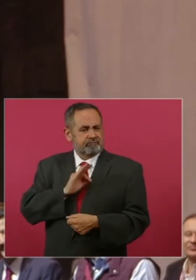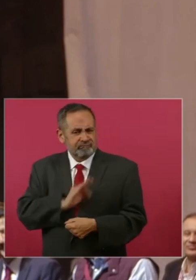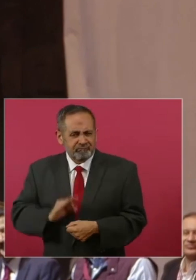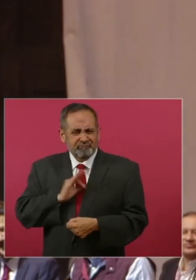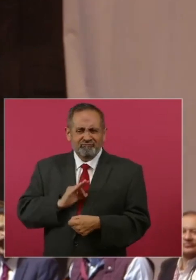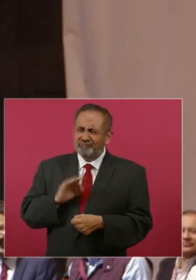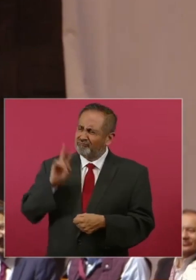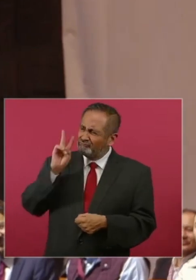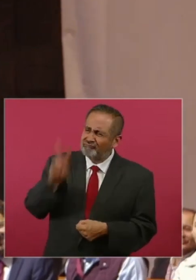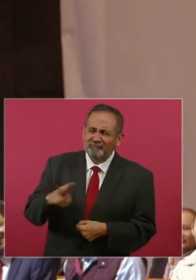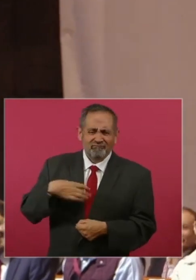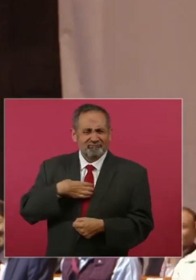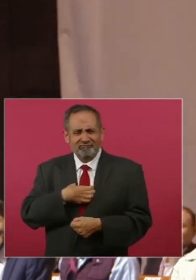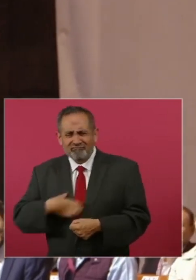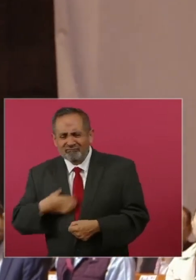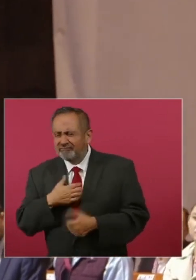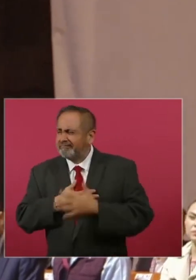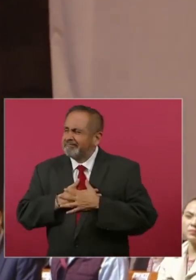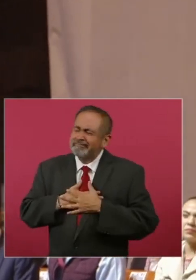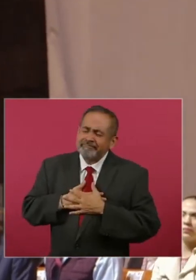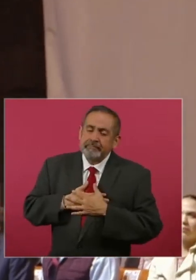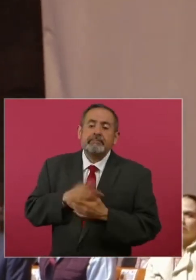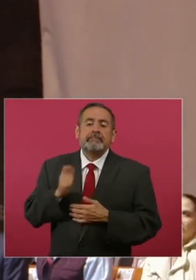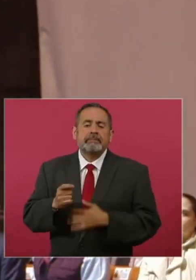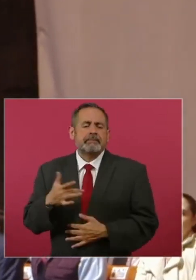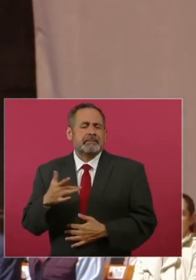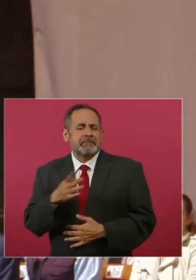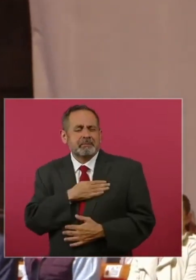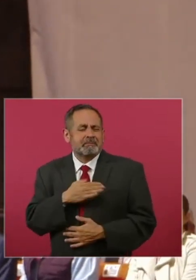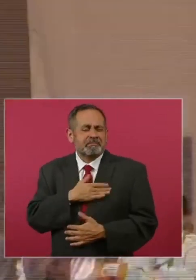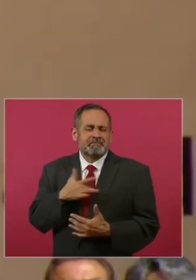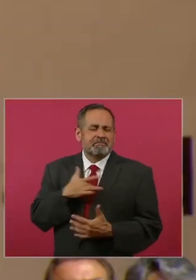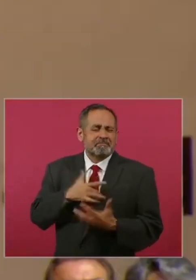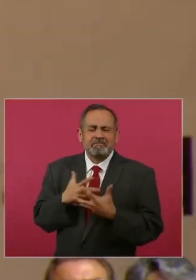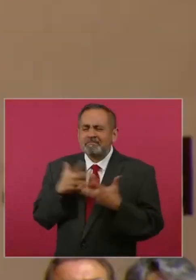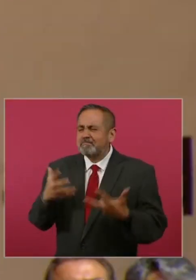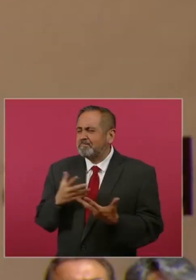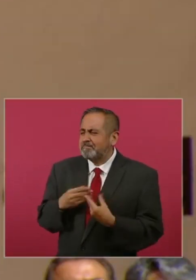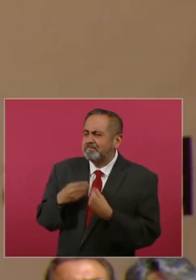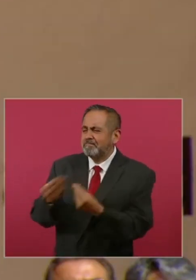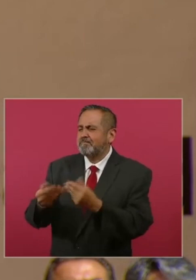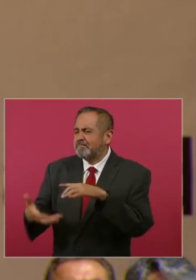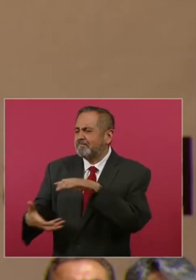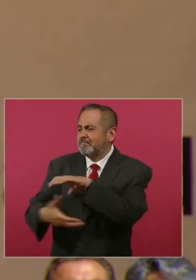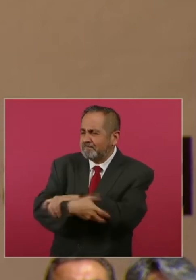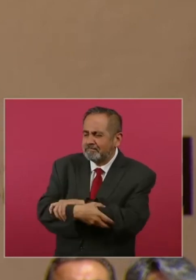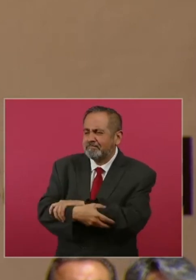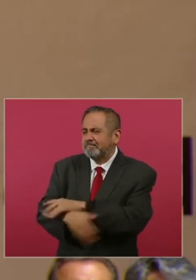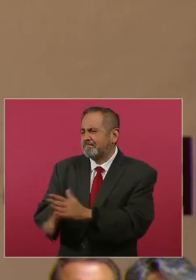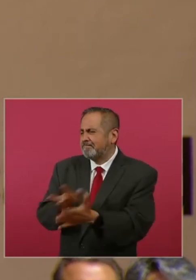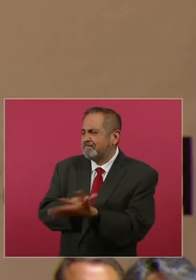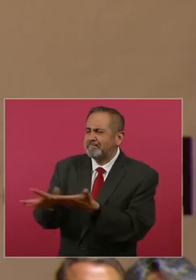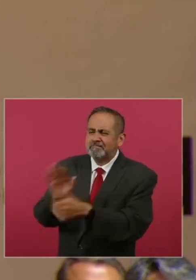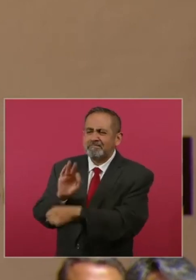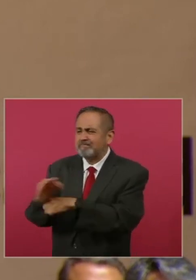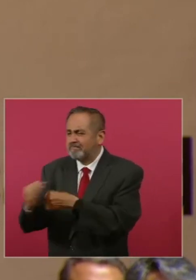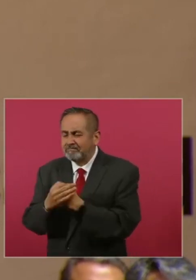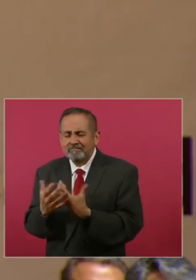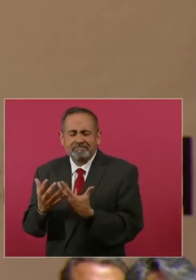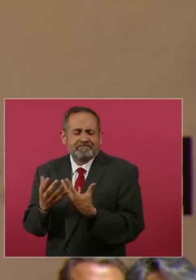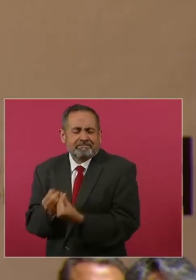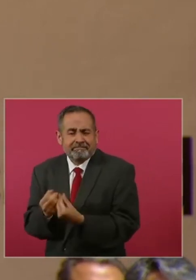verdadera of a real está asociada a la bondad is associated with y a la fraternidad and fraternity. Mientras